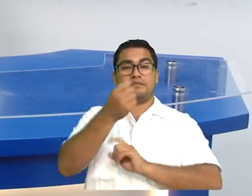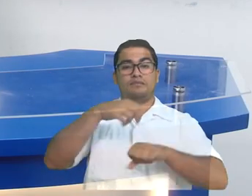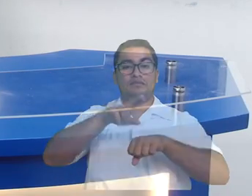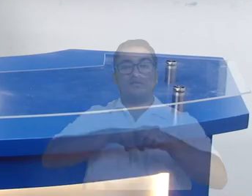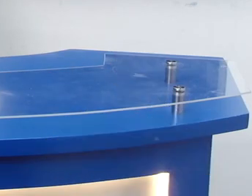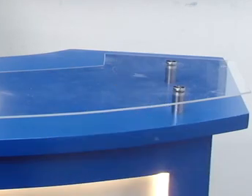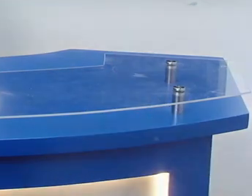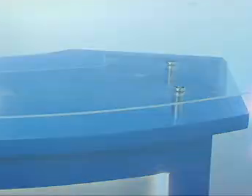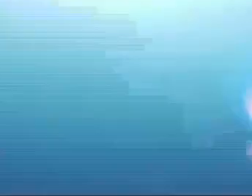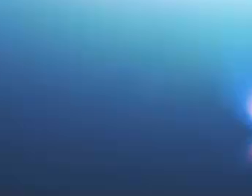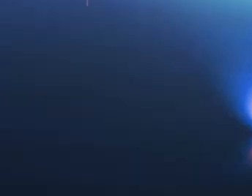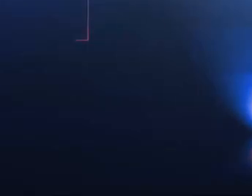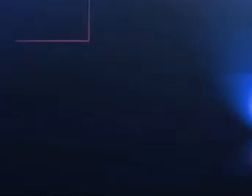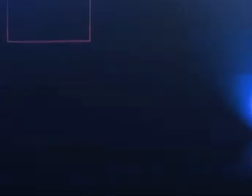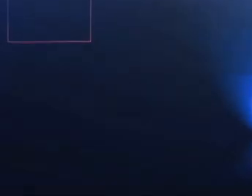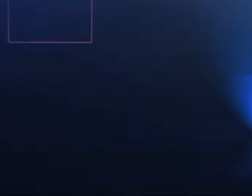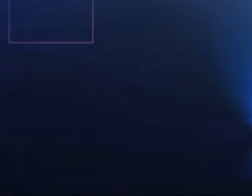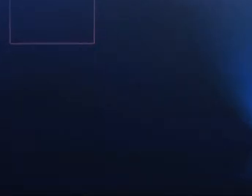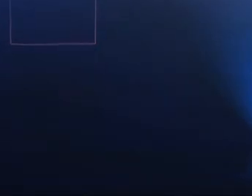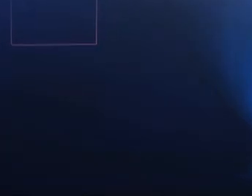Nacional.